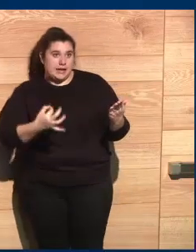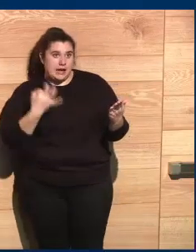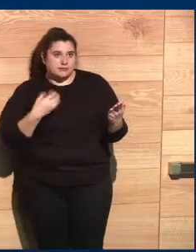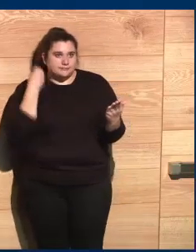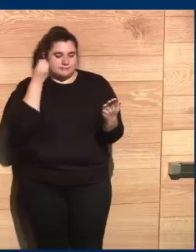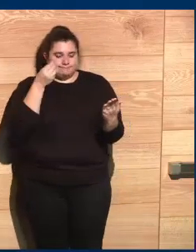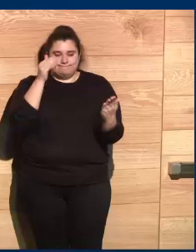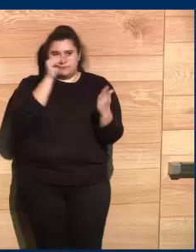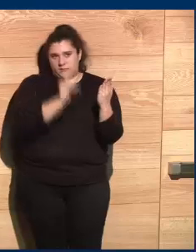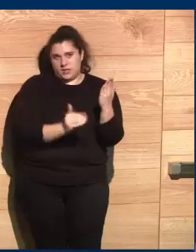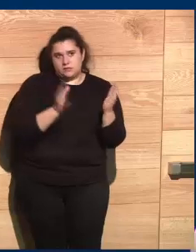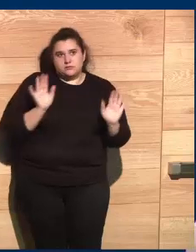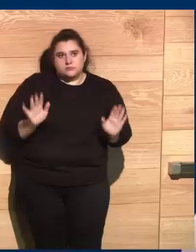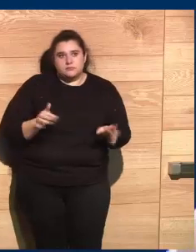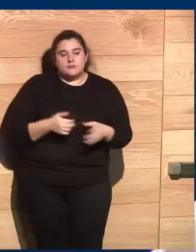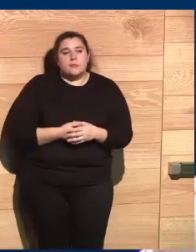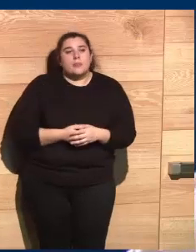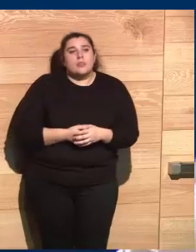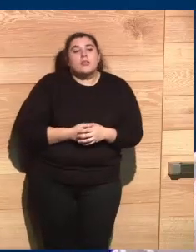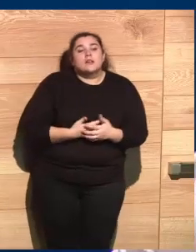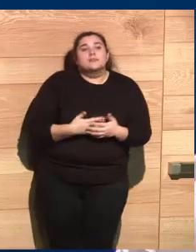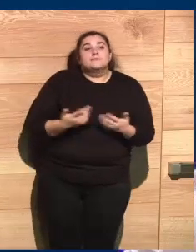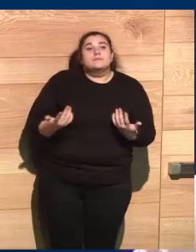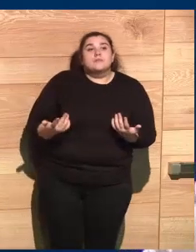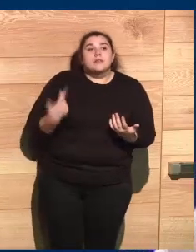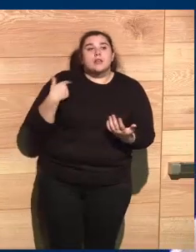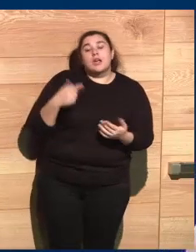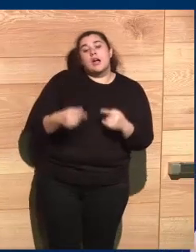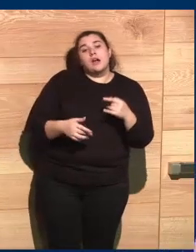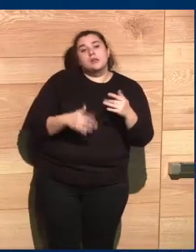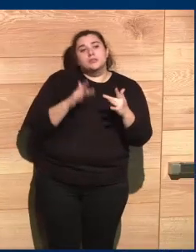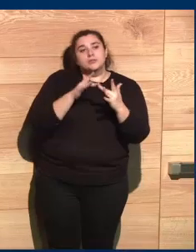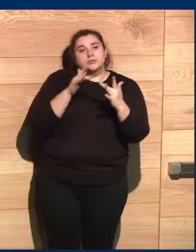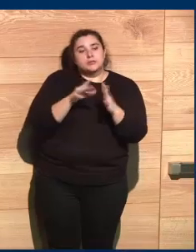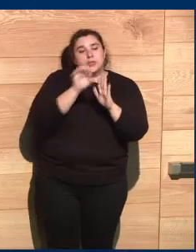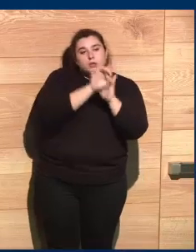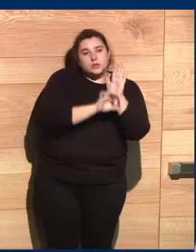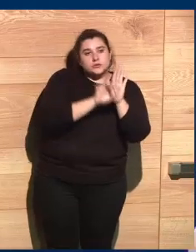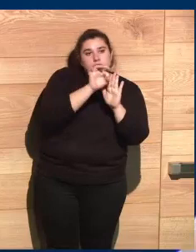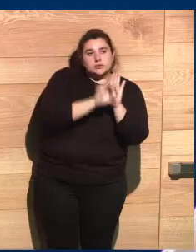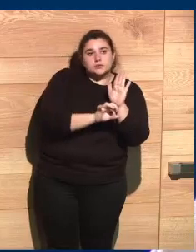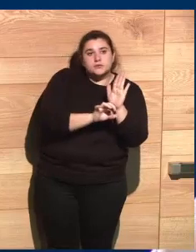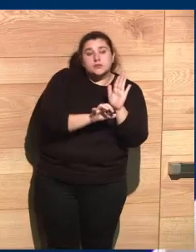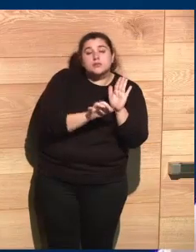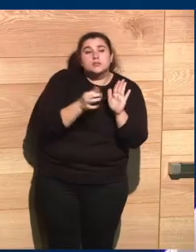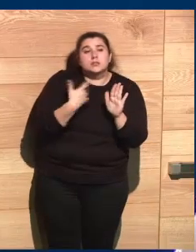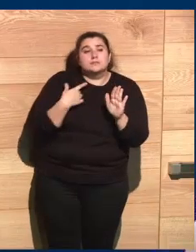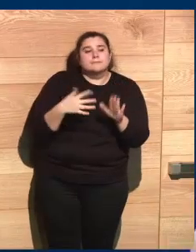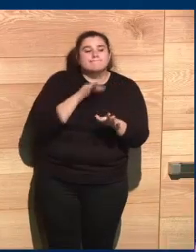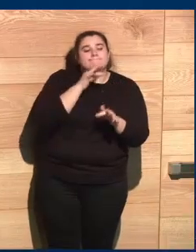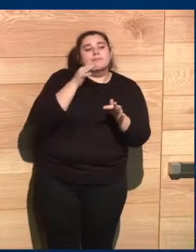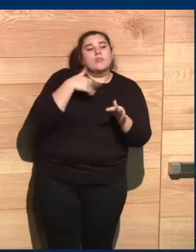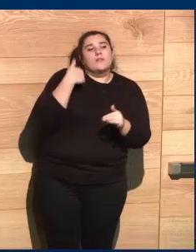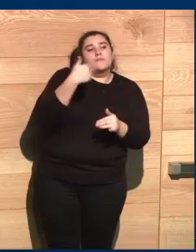crear un personaje, ¿no? Y creo que cada vez más vamos a interactuar con software que nos va a prometer la libertad del